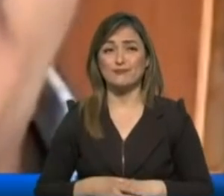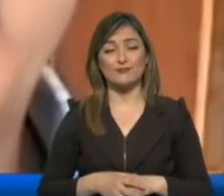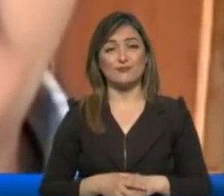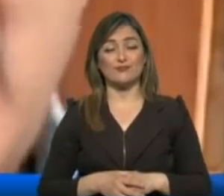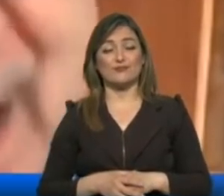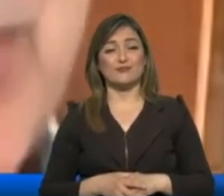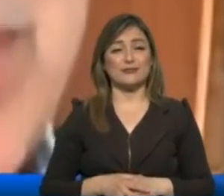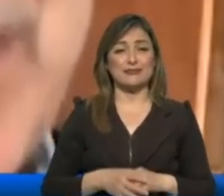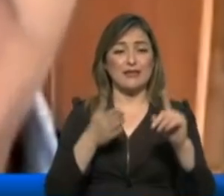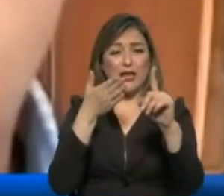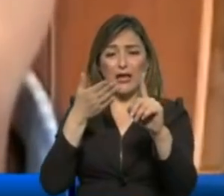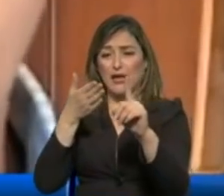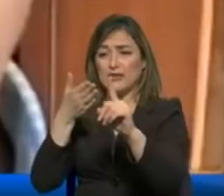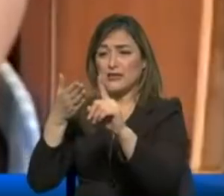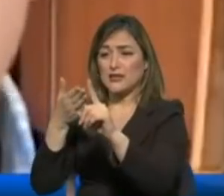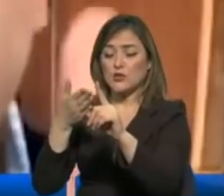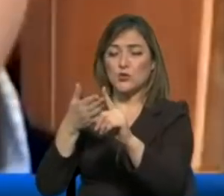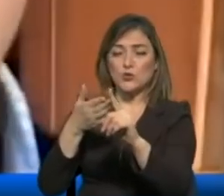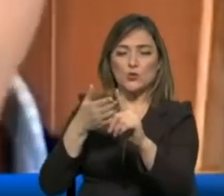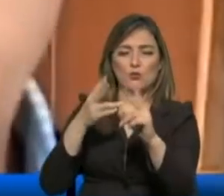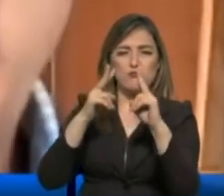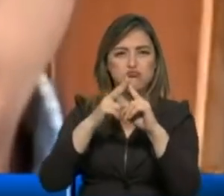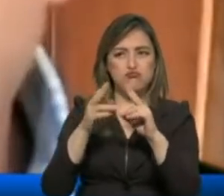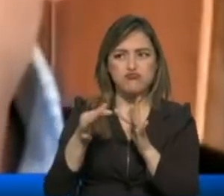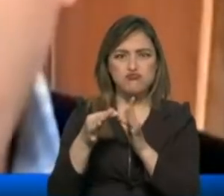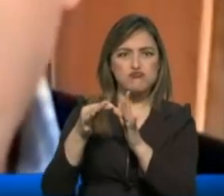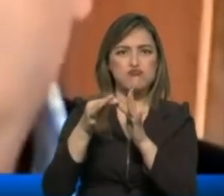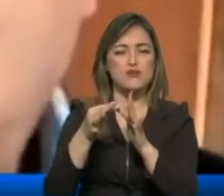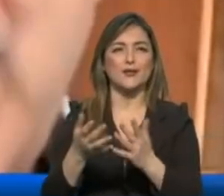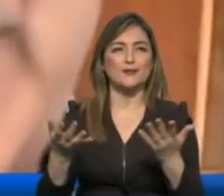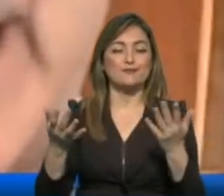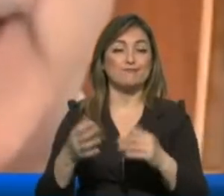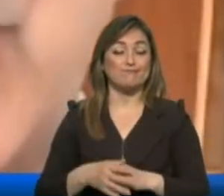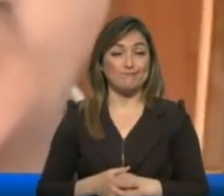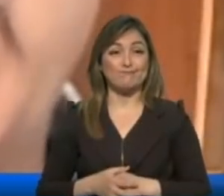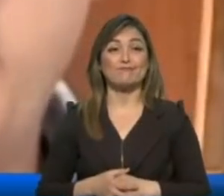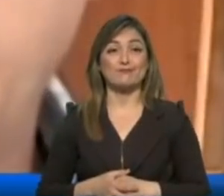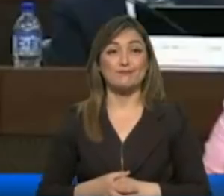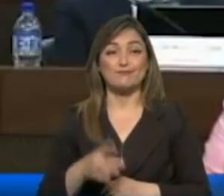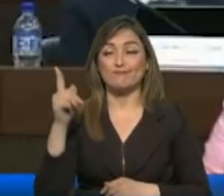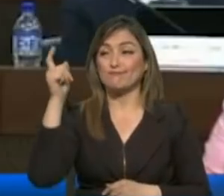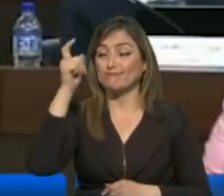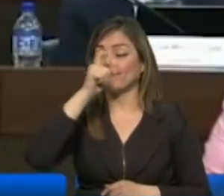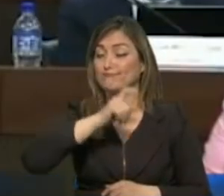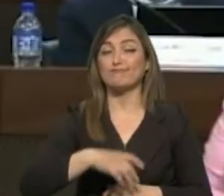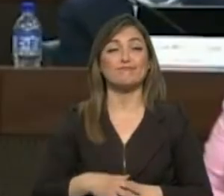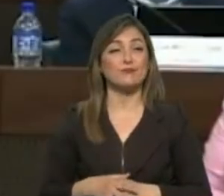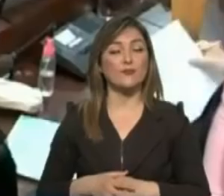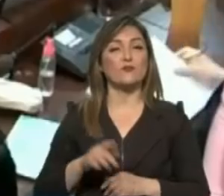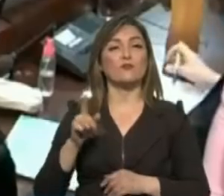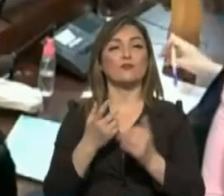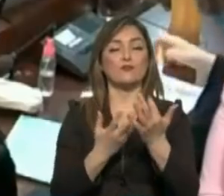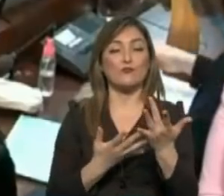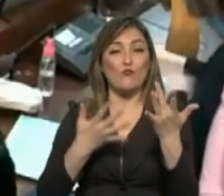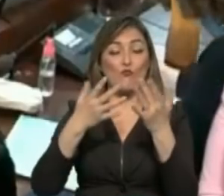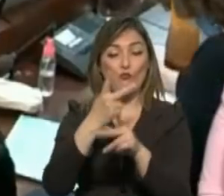muchos desafíos, que requiere un nivel de conocimiento y una orientación. Entonces yo creo que hay un punto de partida muy complejo. También dijo que espera